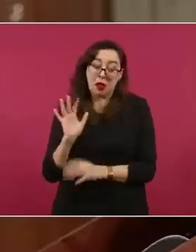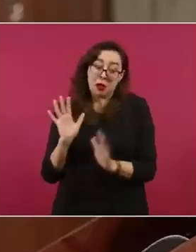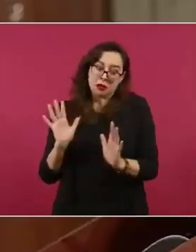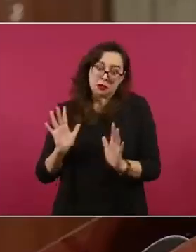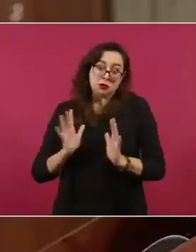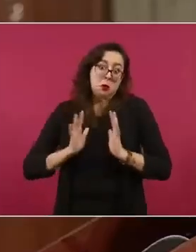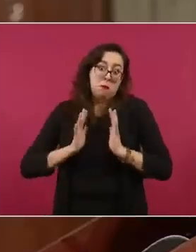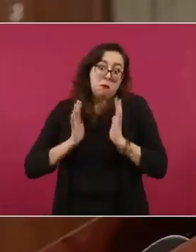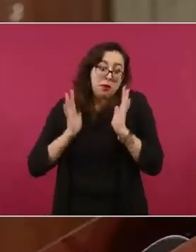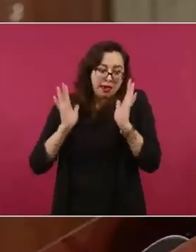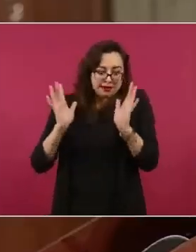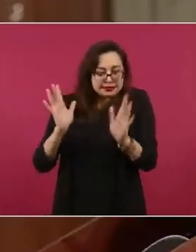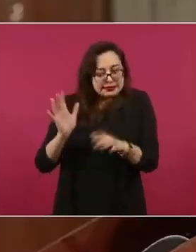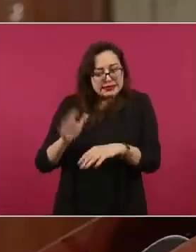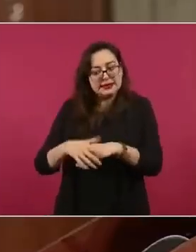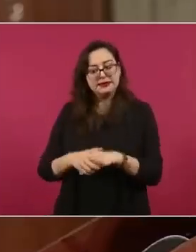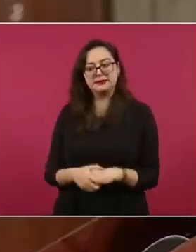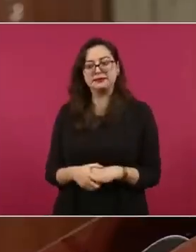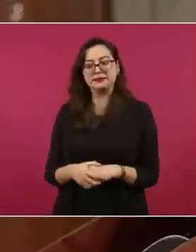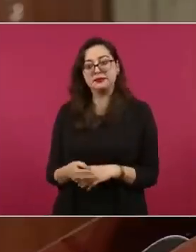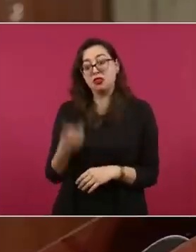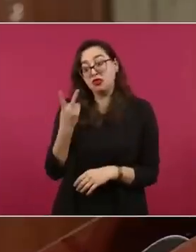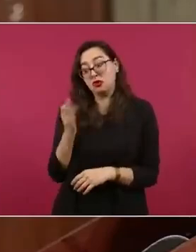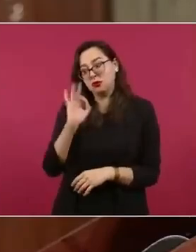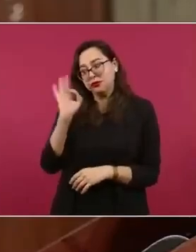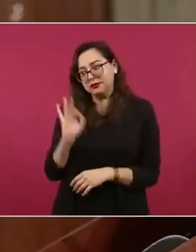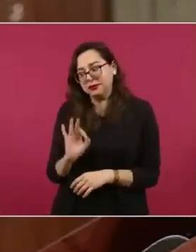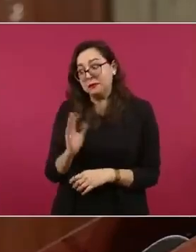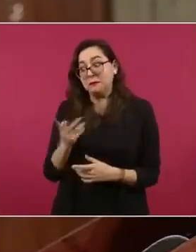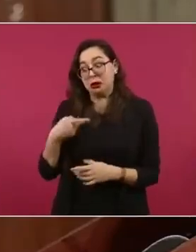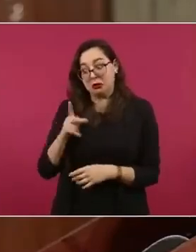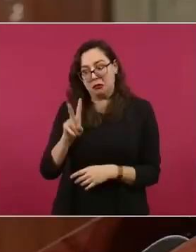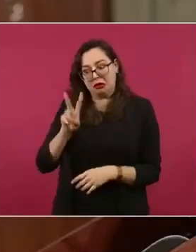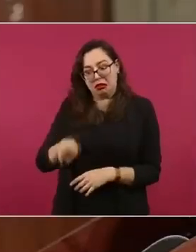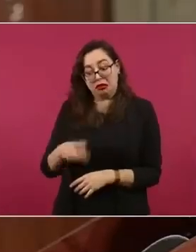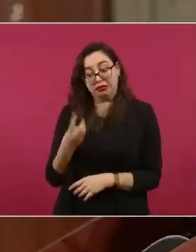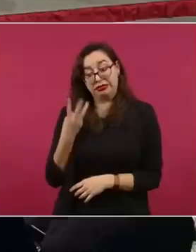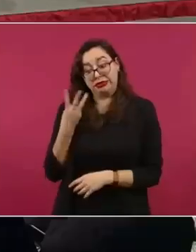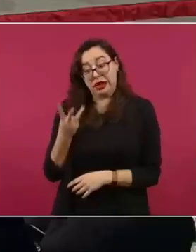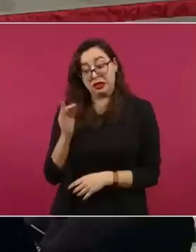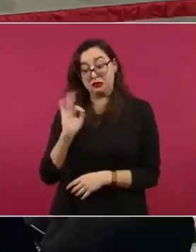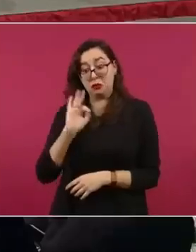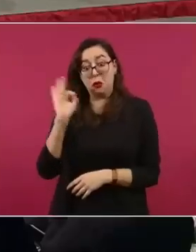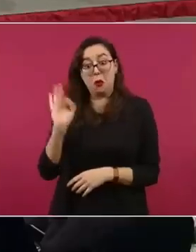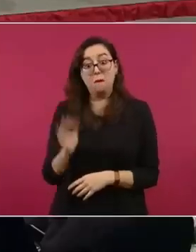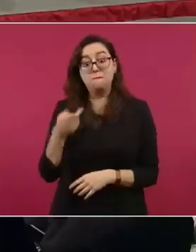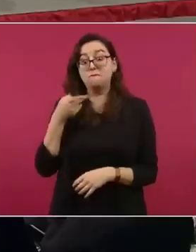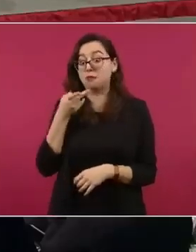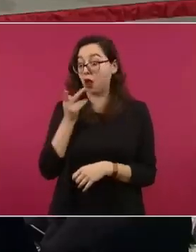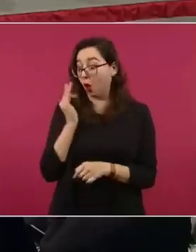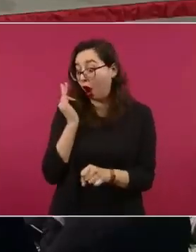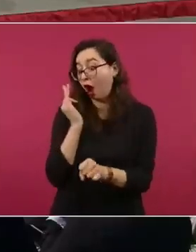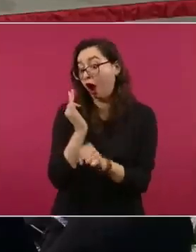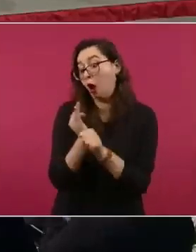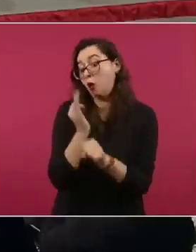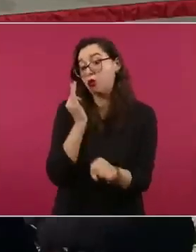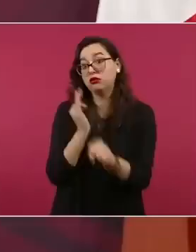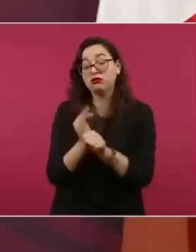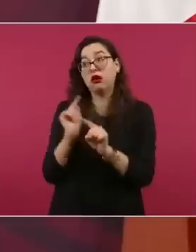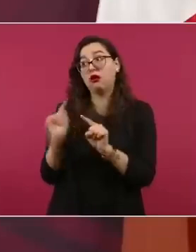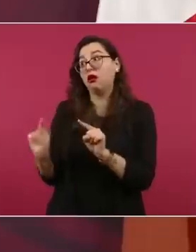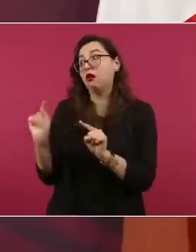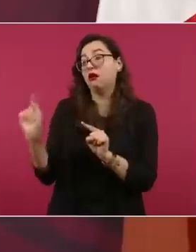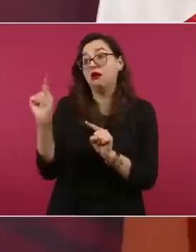porque se había pronosticado 2%. Pero como está el tema del nearshoring, el friendshoring y toda esta cosa, como